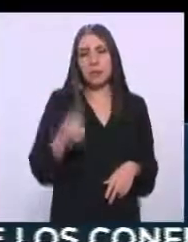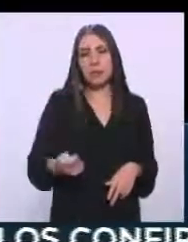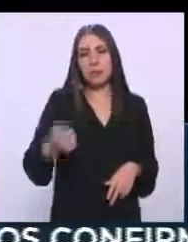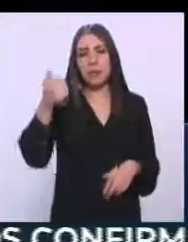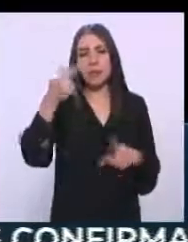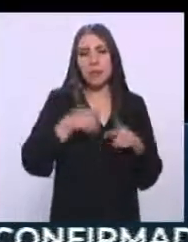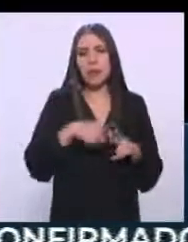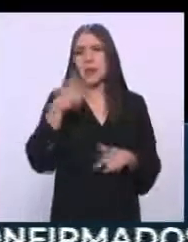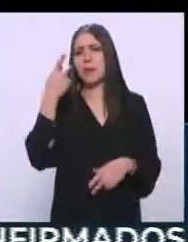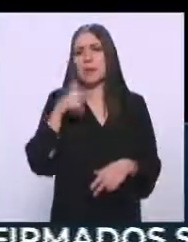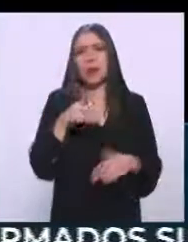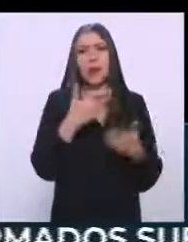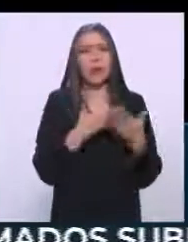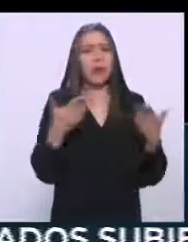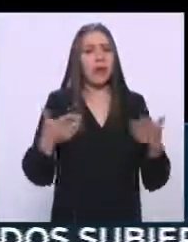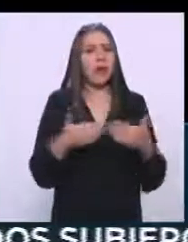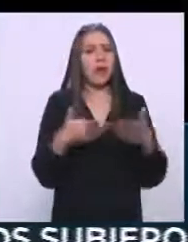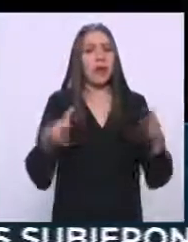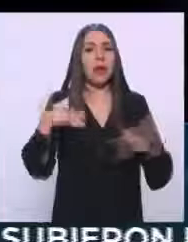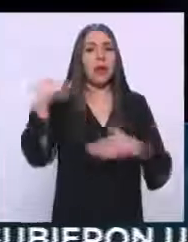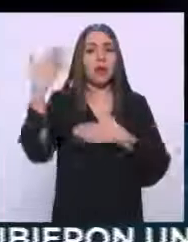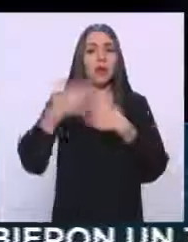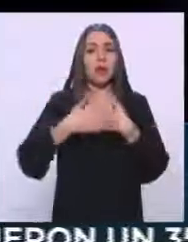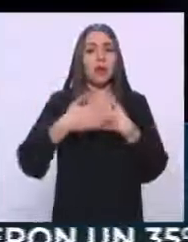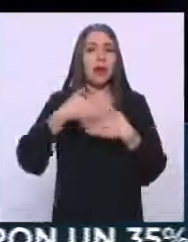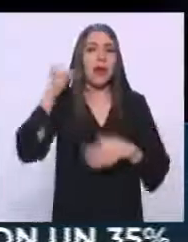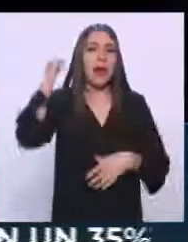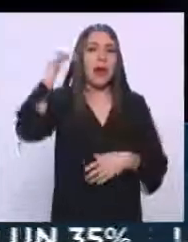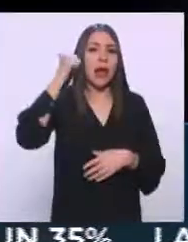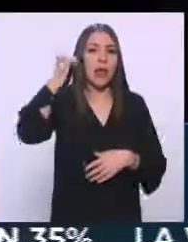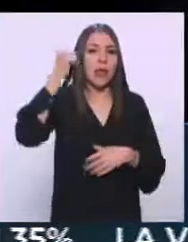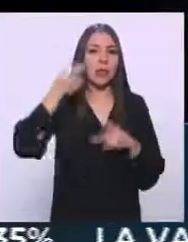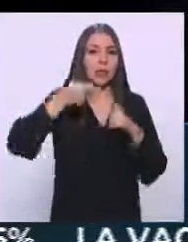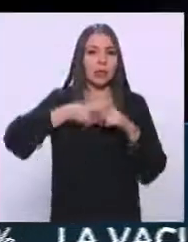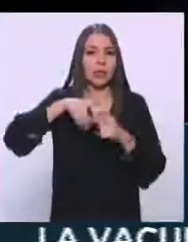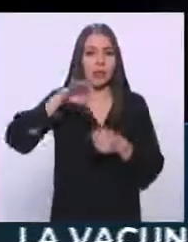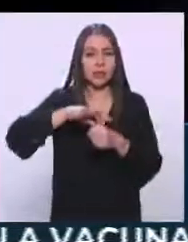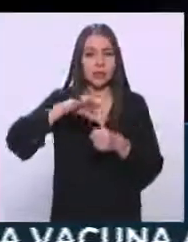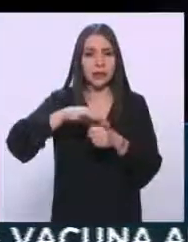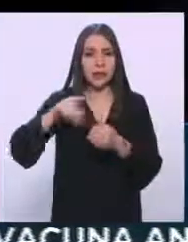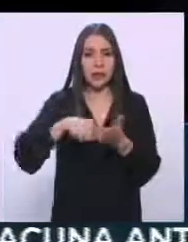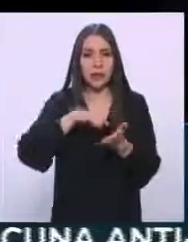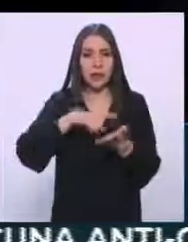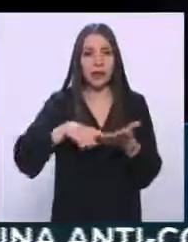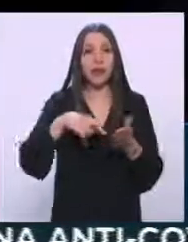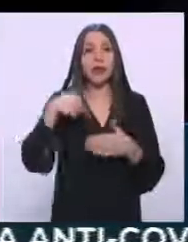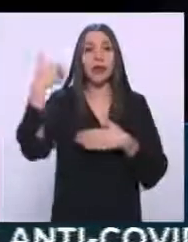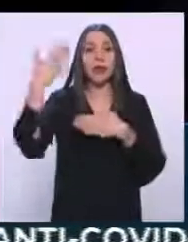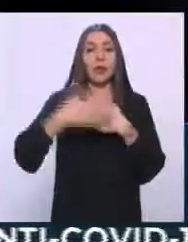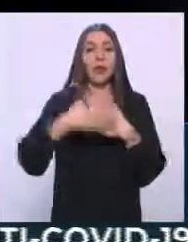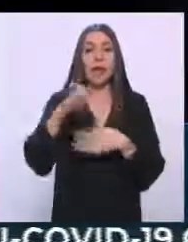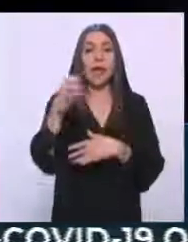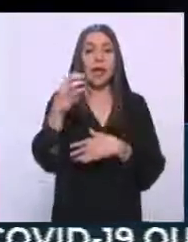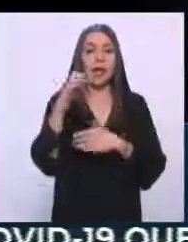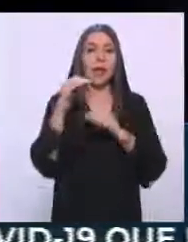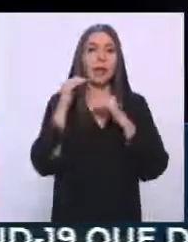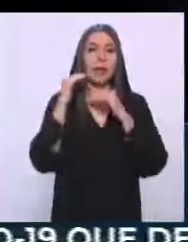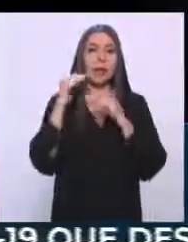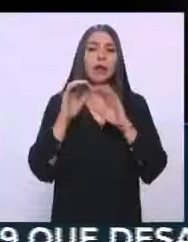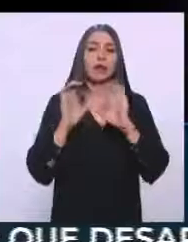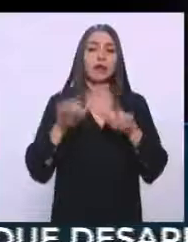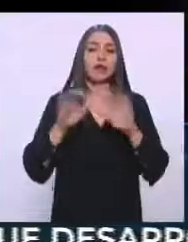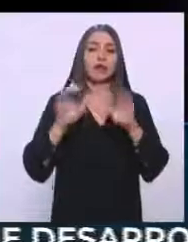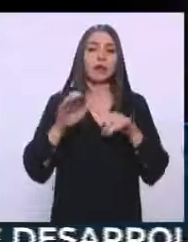está abierto, las elecciones son en abril. Hasta el mes de enero existe la posibilidad de inscribir candidaturas, de armar